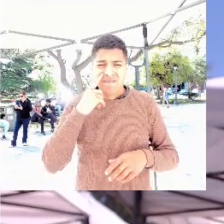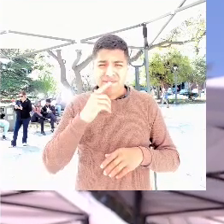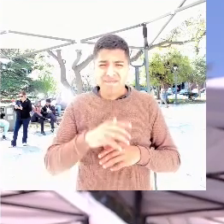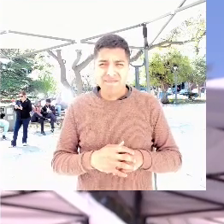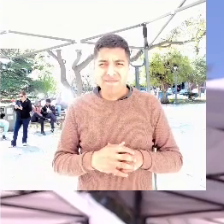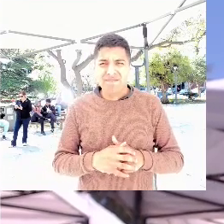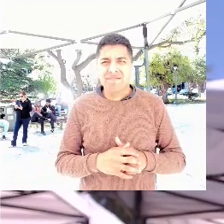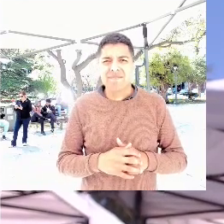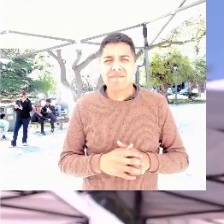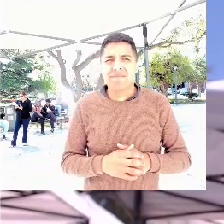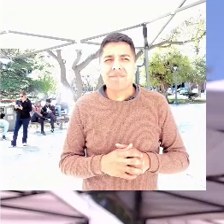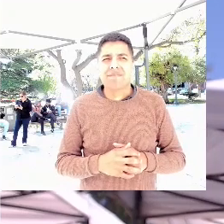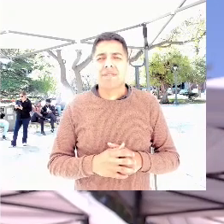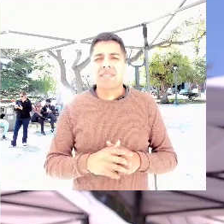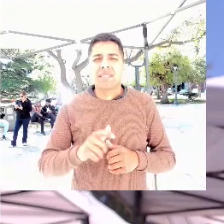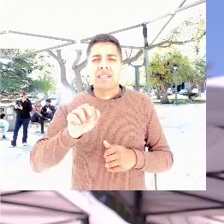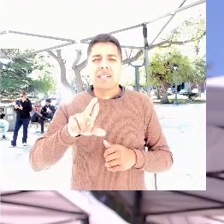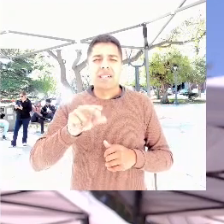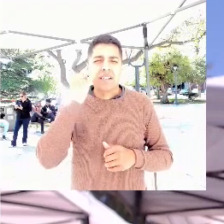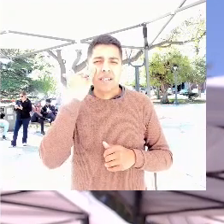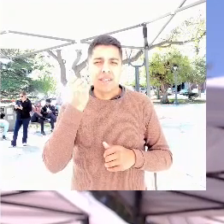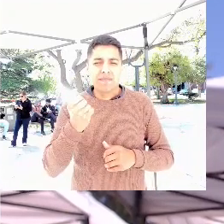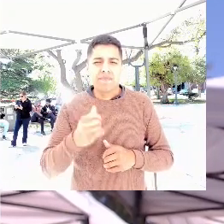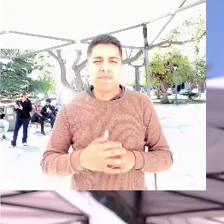concejal Araya.